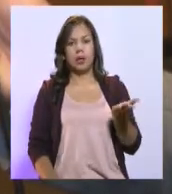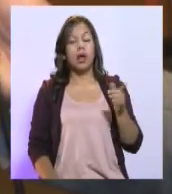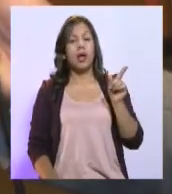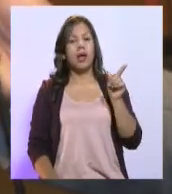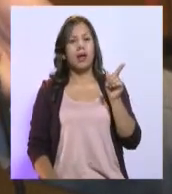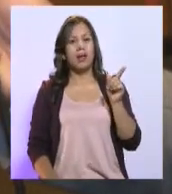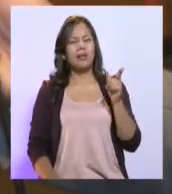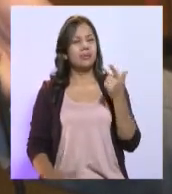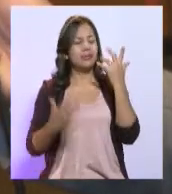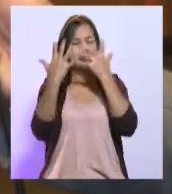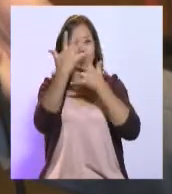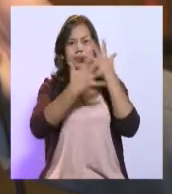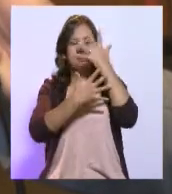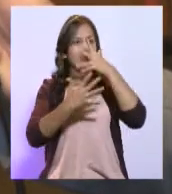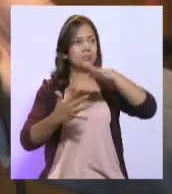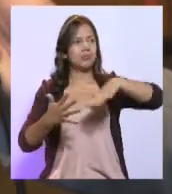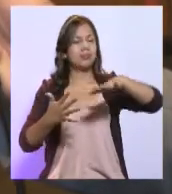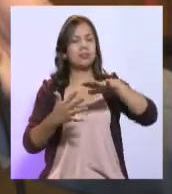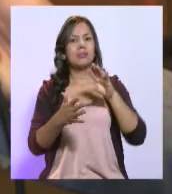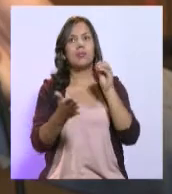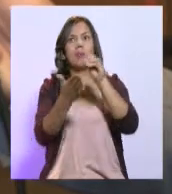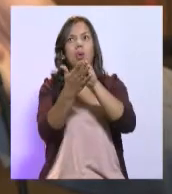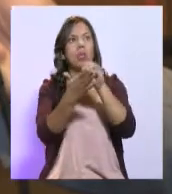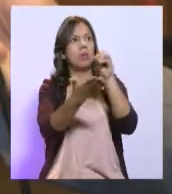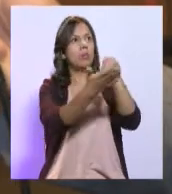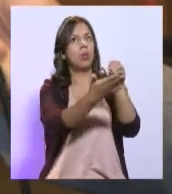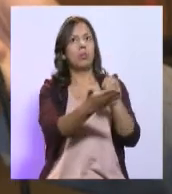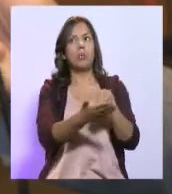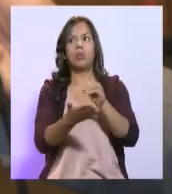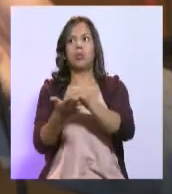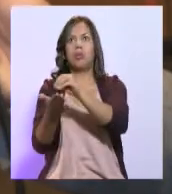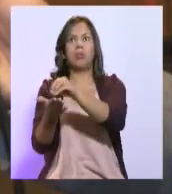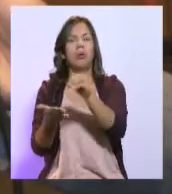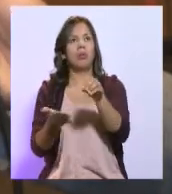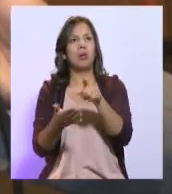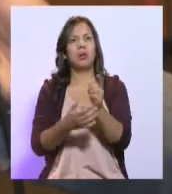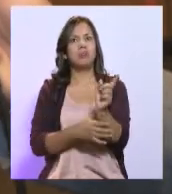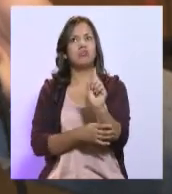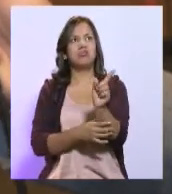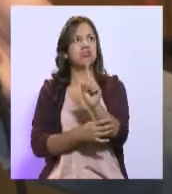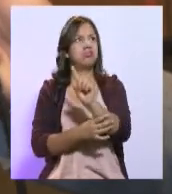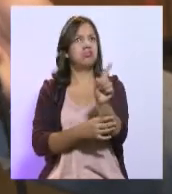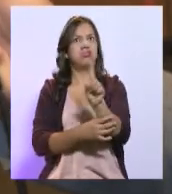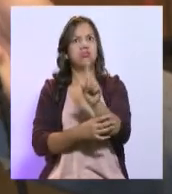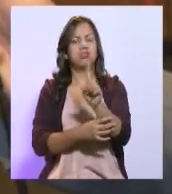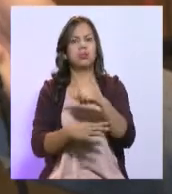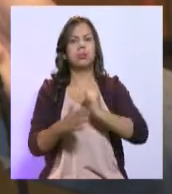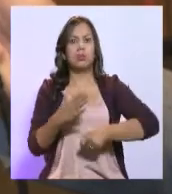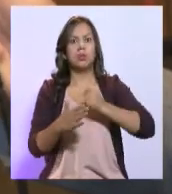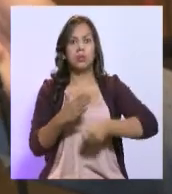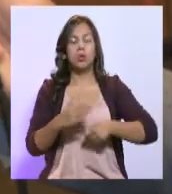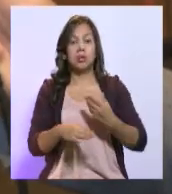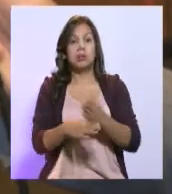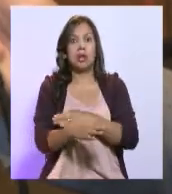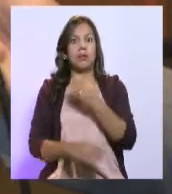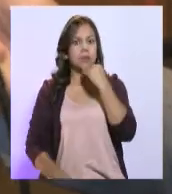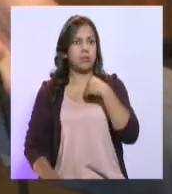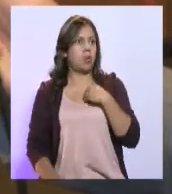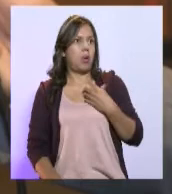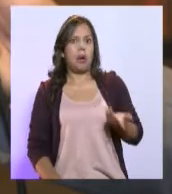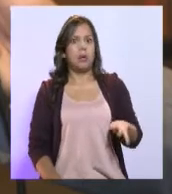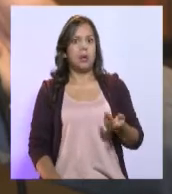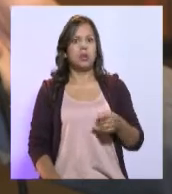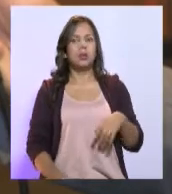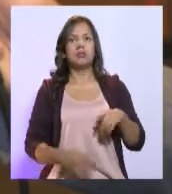función de la colocación móvil y muchas veces no advertida de los fotorradares